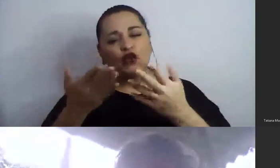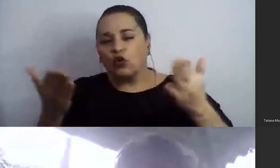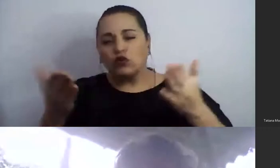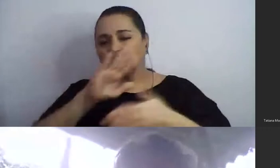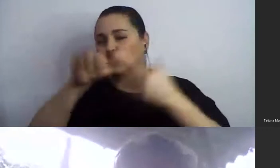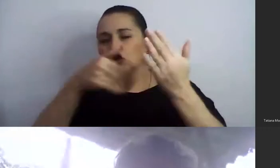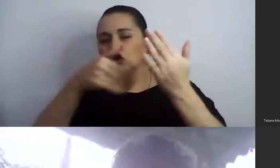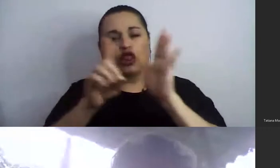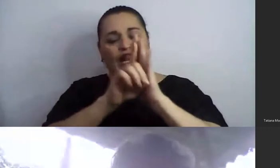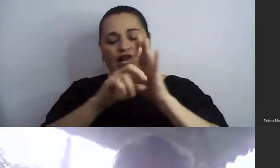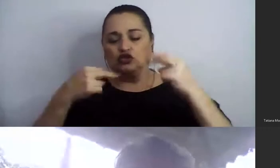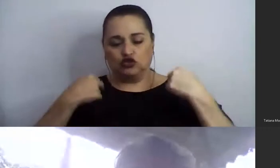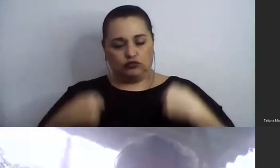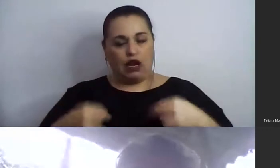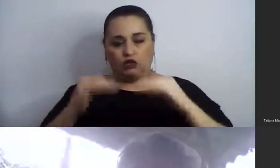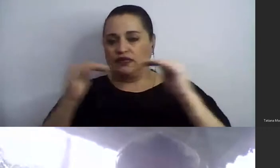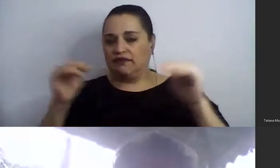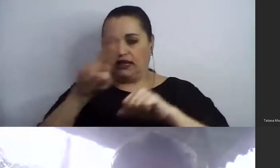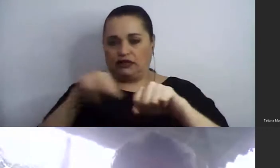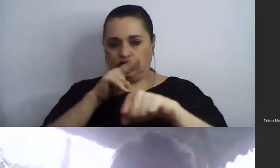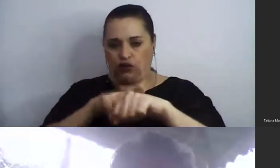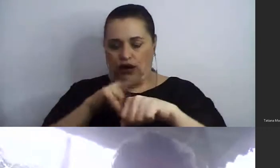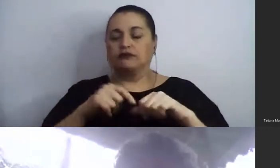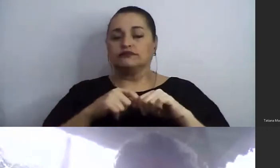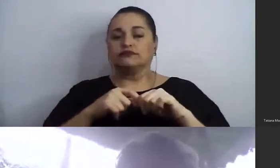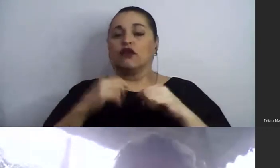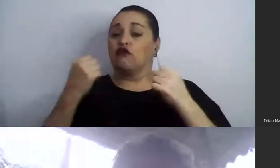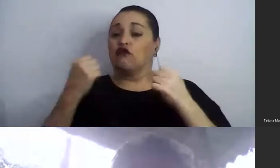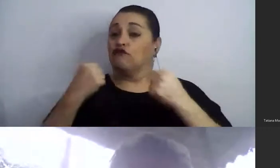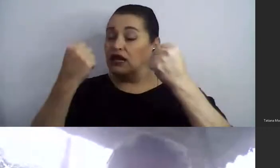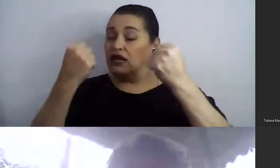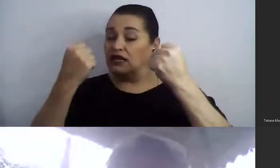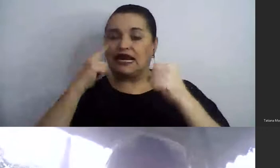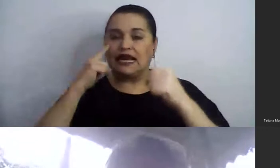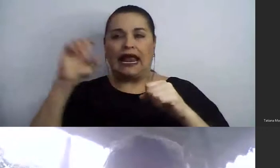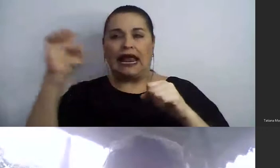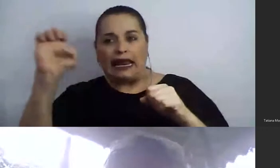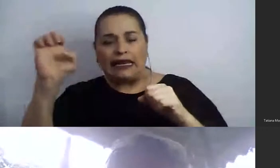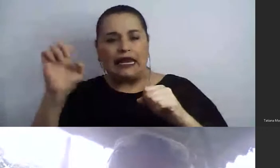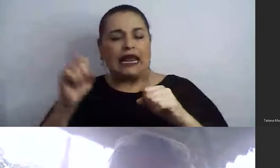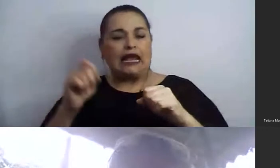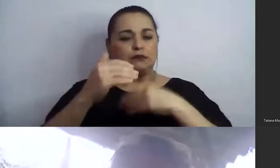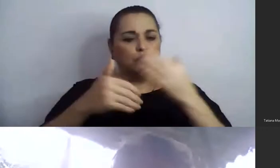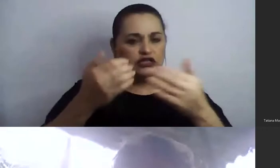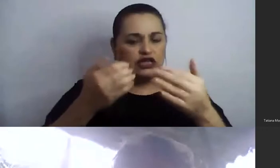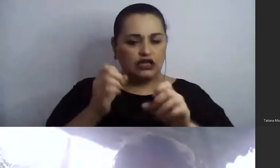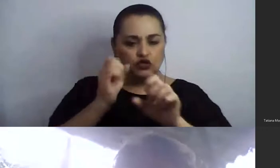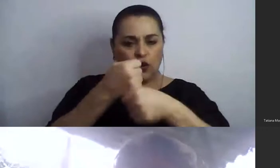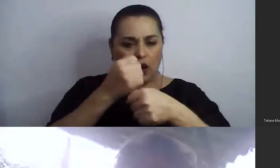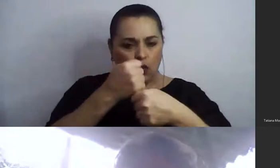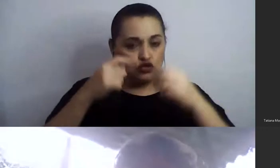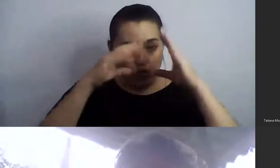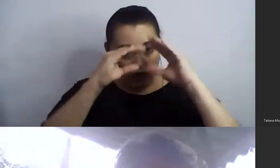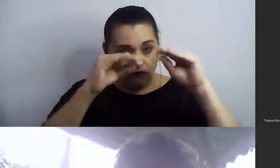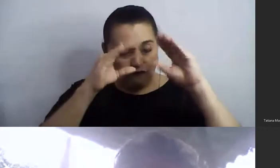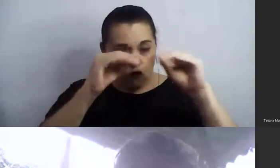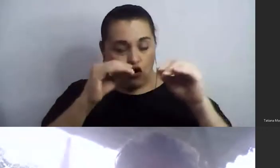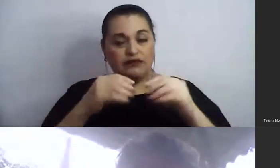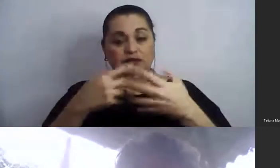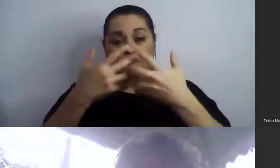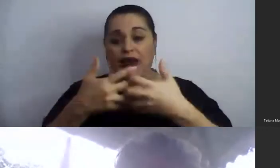humanos más urgentes a nivel nacional fortalecer las energías entre los procesos de elaboración de los informes a los